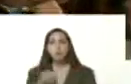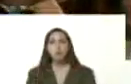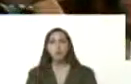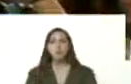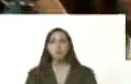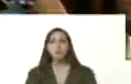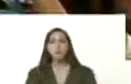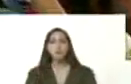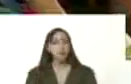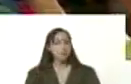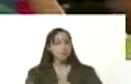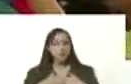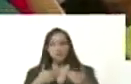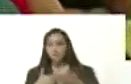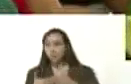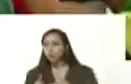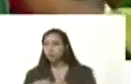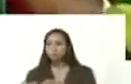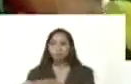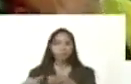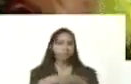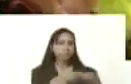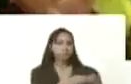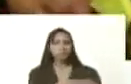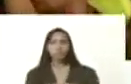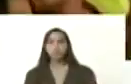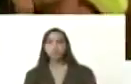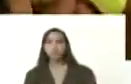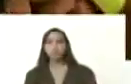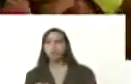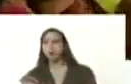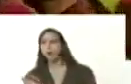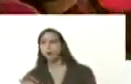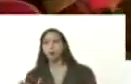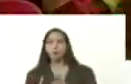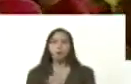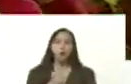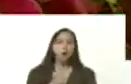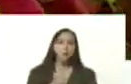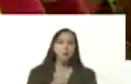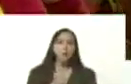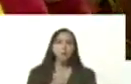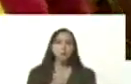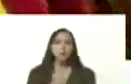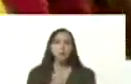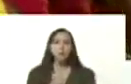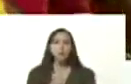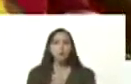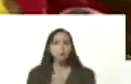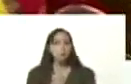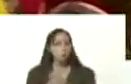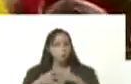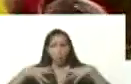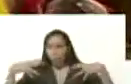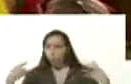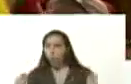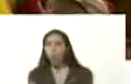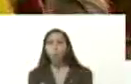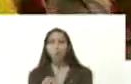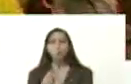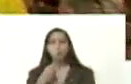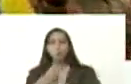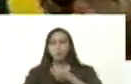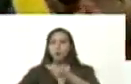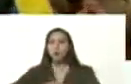de sectarismo. No, no, es de amistad, de compañerismo, de vamos para el combate juntos, de vamos a la